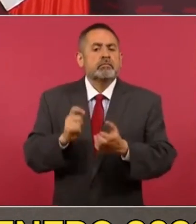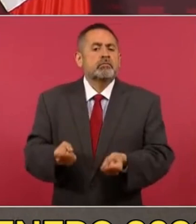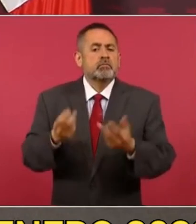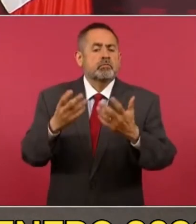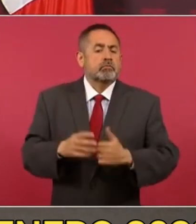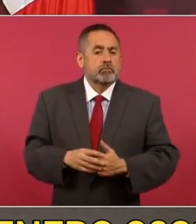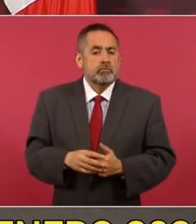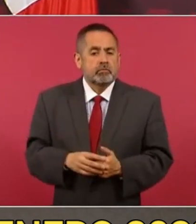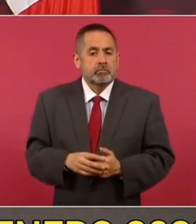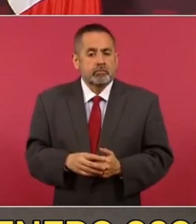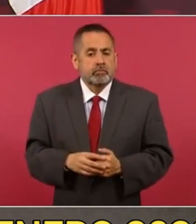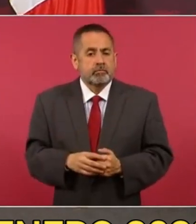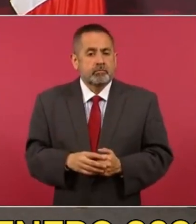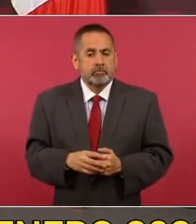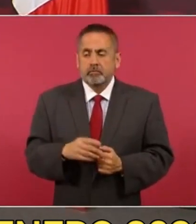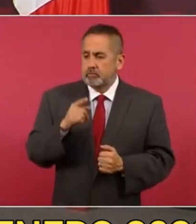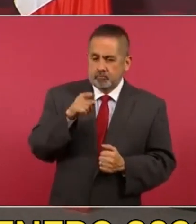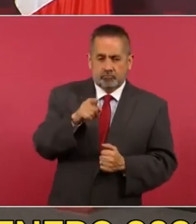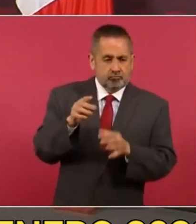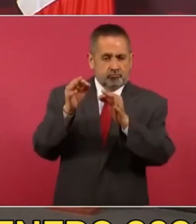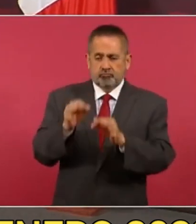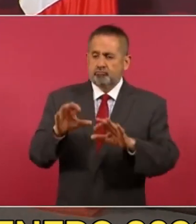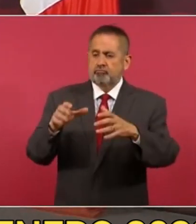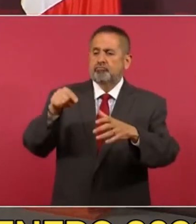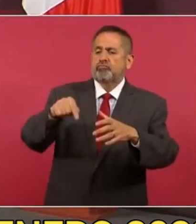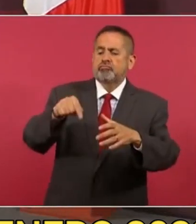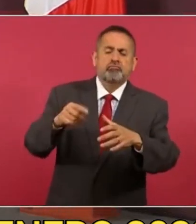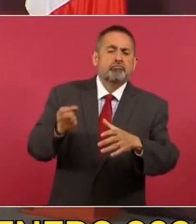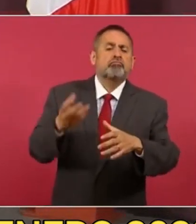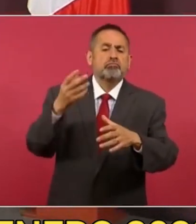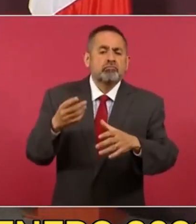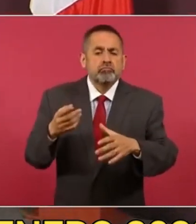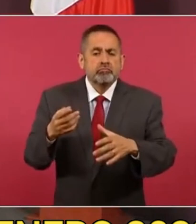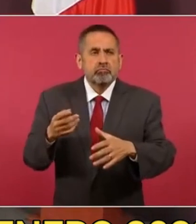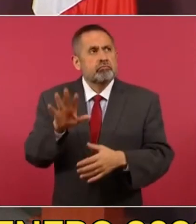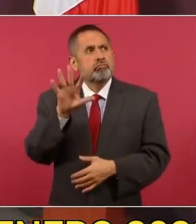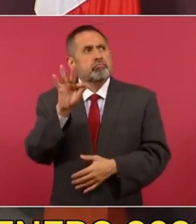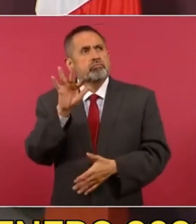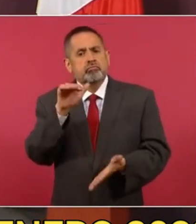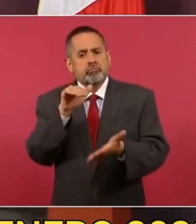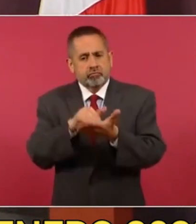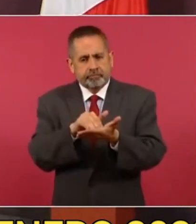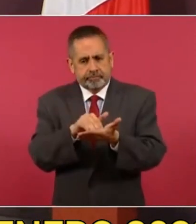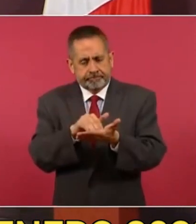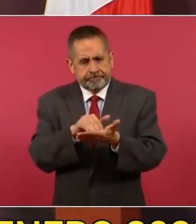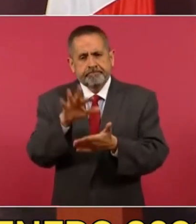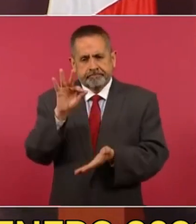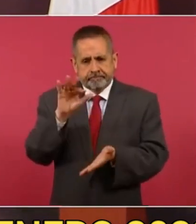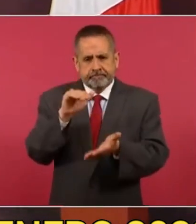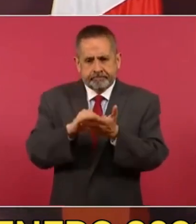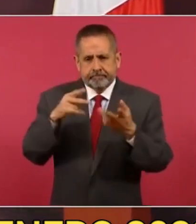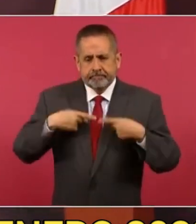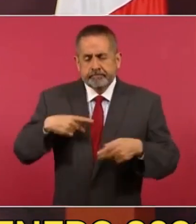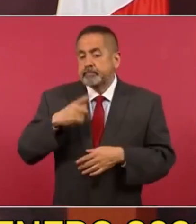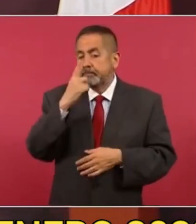lo único que había formalmente eran 40,000 elementos de la